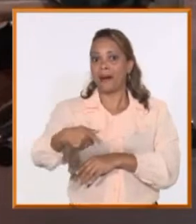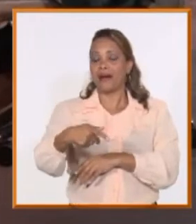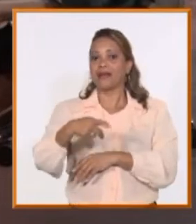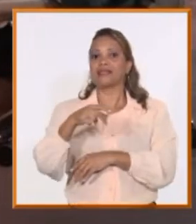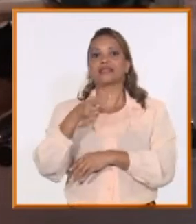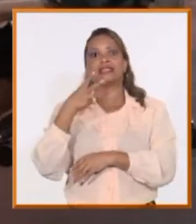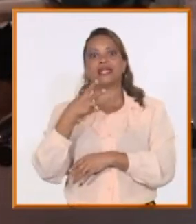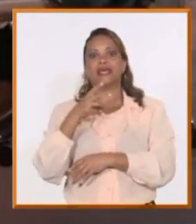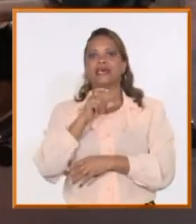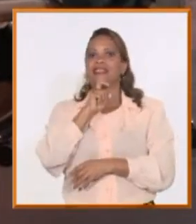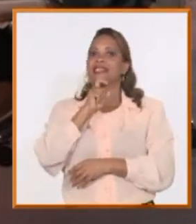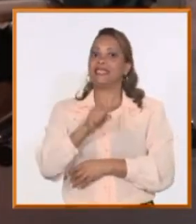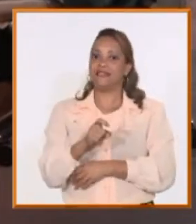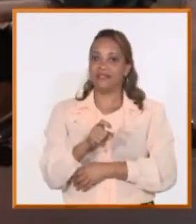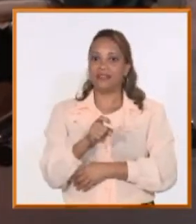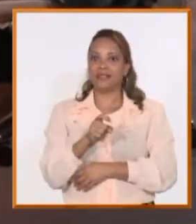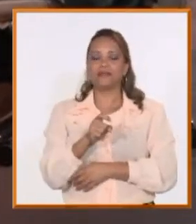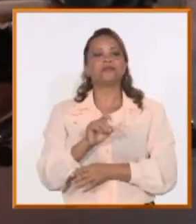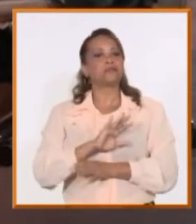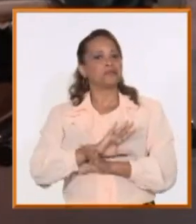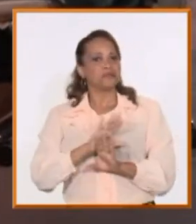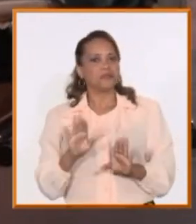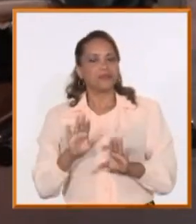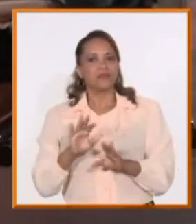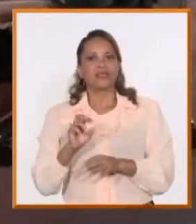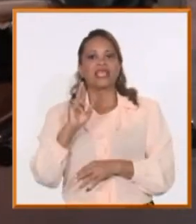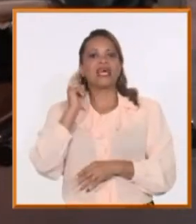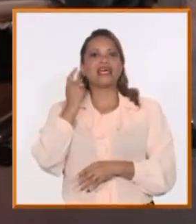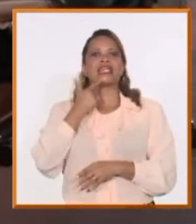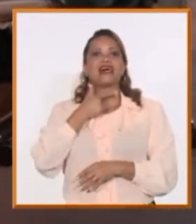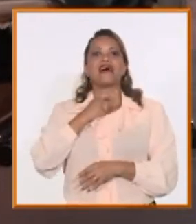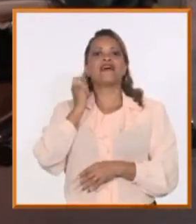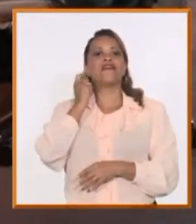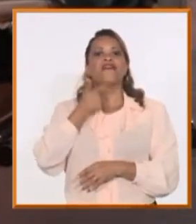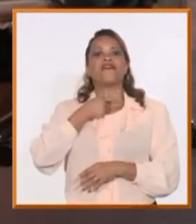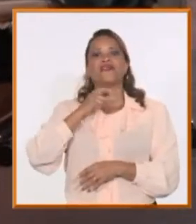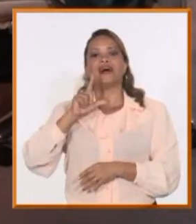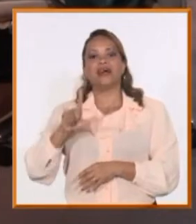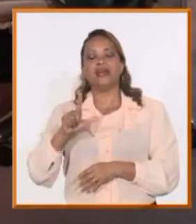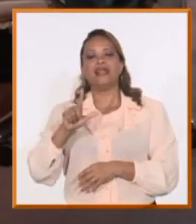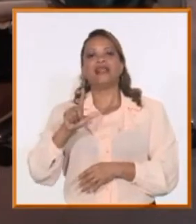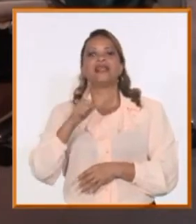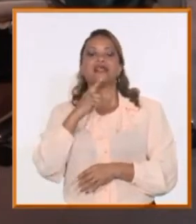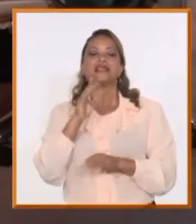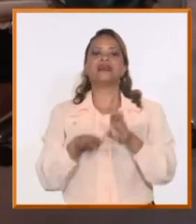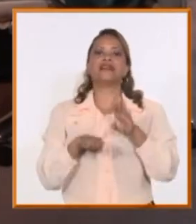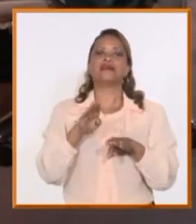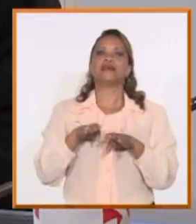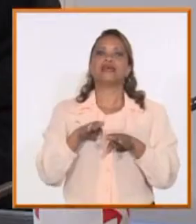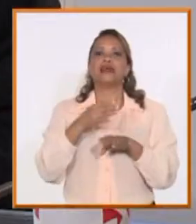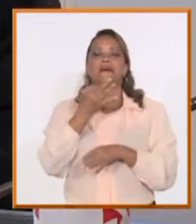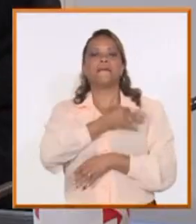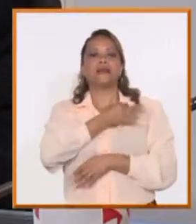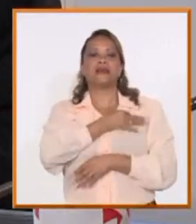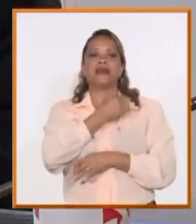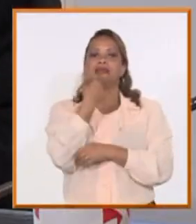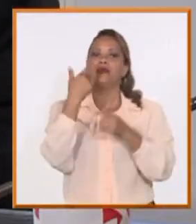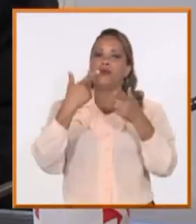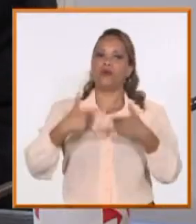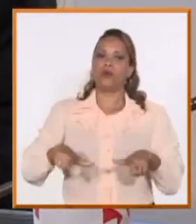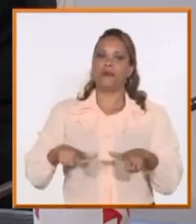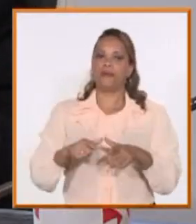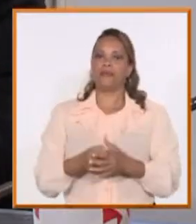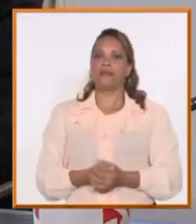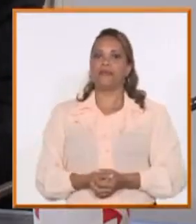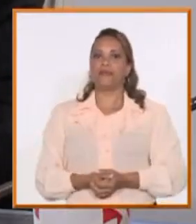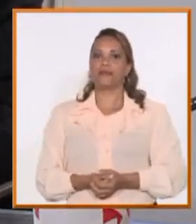probabilidad no va para eso. Rafael Silva, independientemente que le saca 30, 40 kilos de peso, Rafael Silva es medallista olímpico. Y